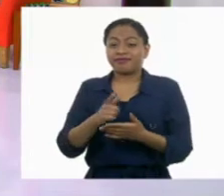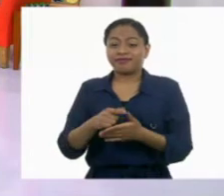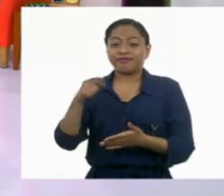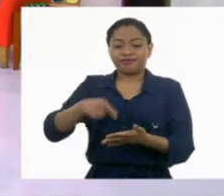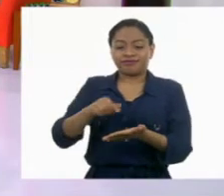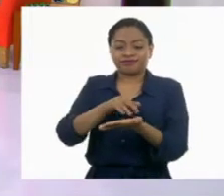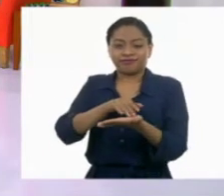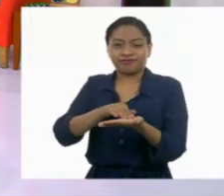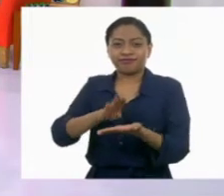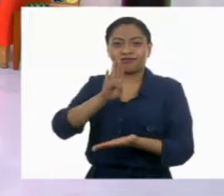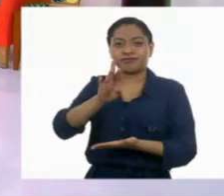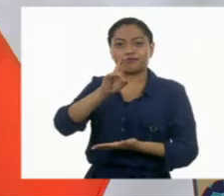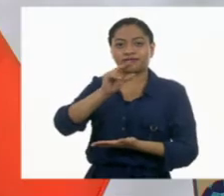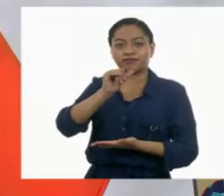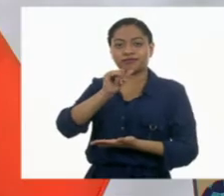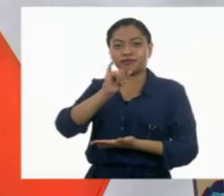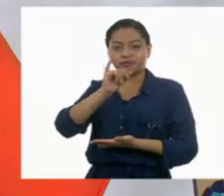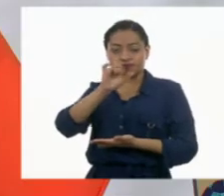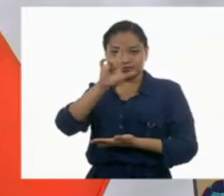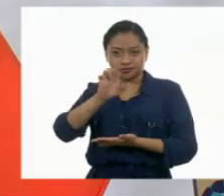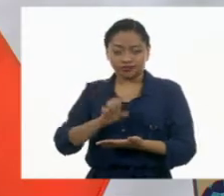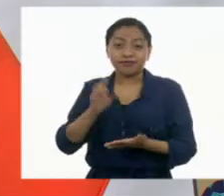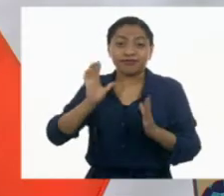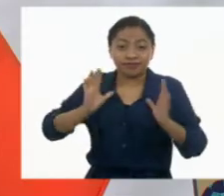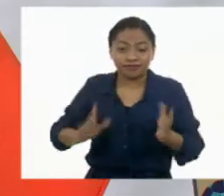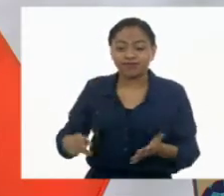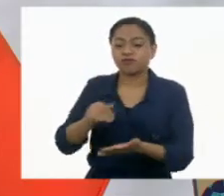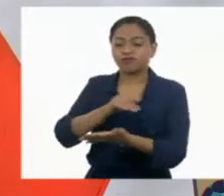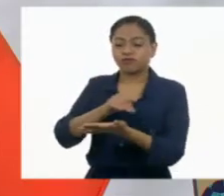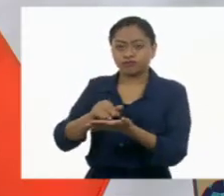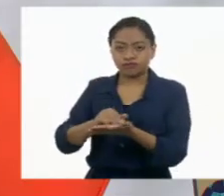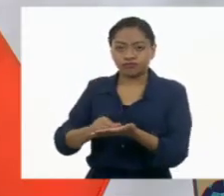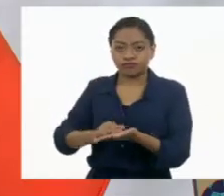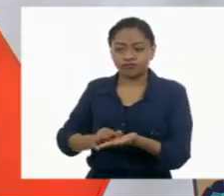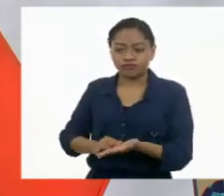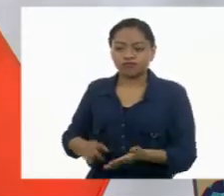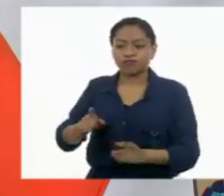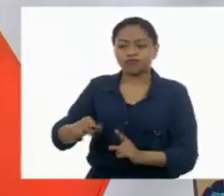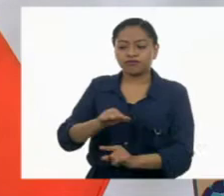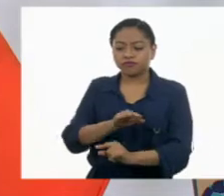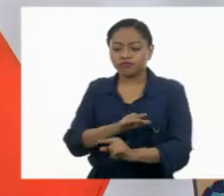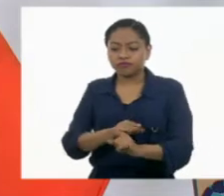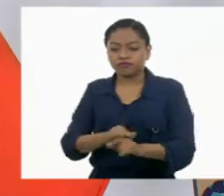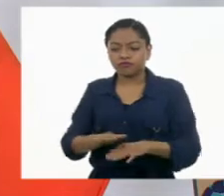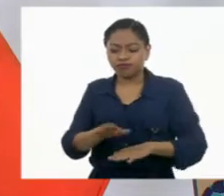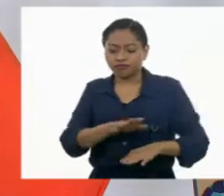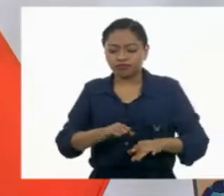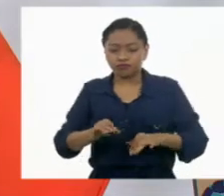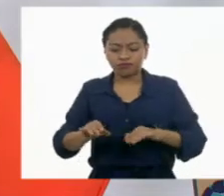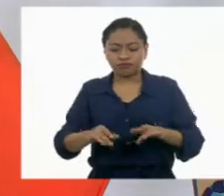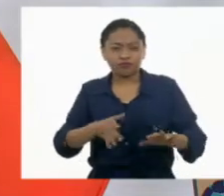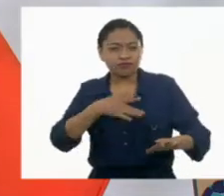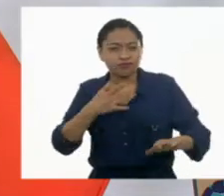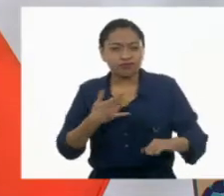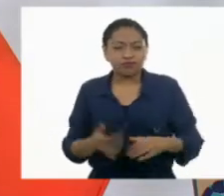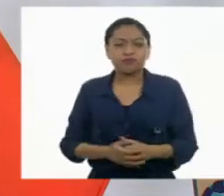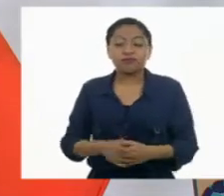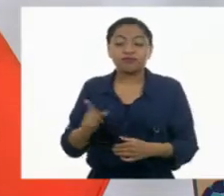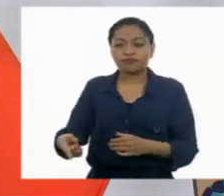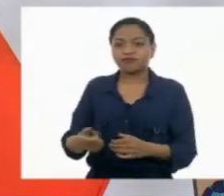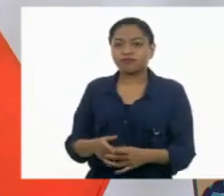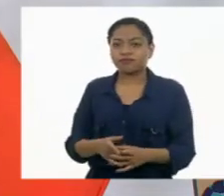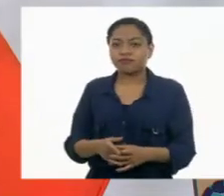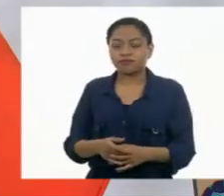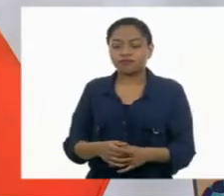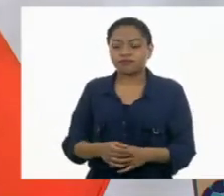sistema braille. Entonces, en ese sentido, empezamos a tener esa ubicación espacial, empezar que él sepa distinguir cómo